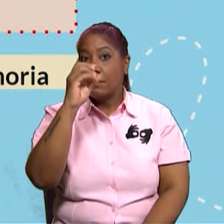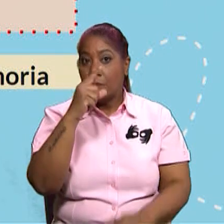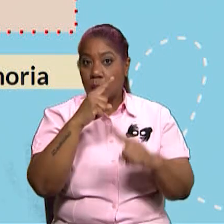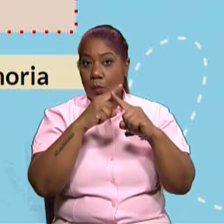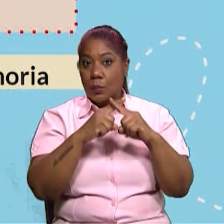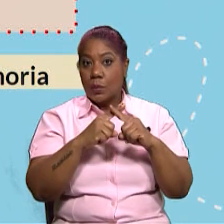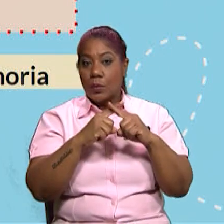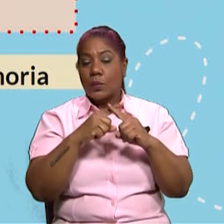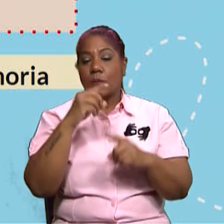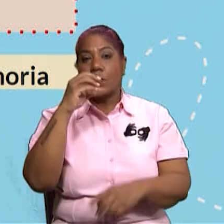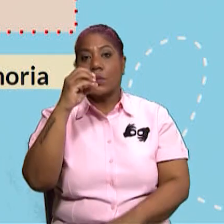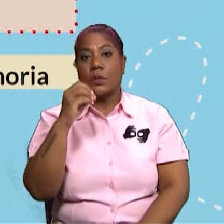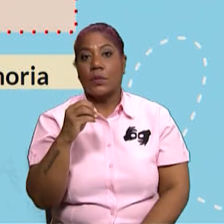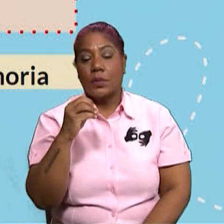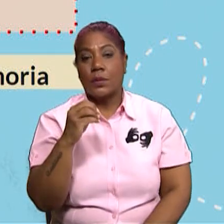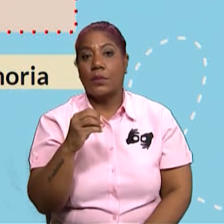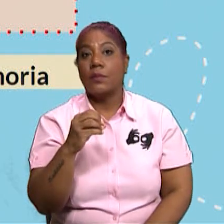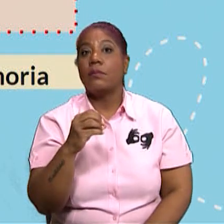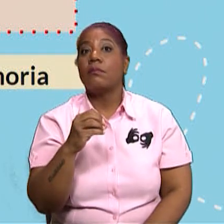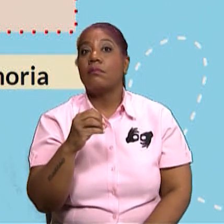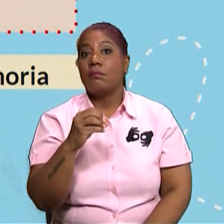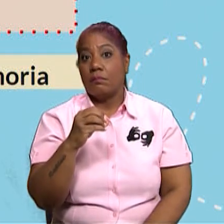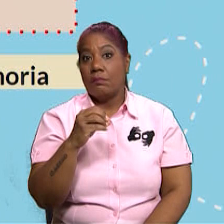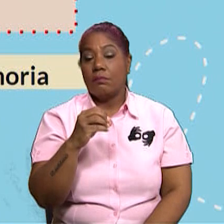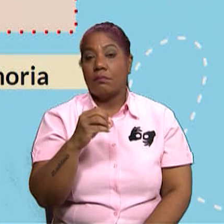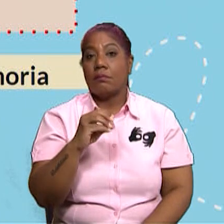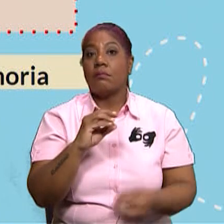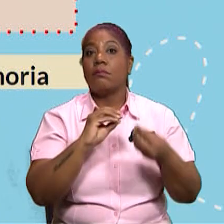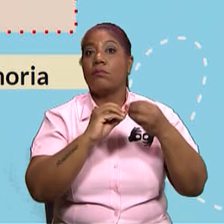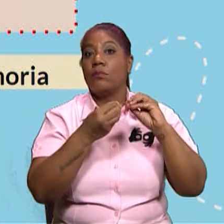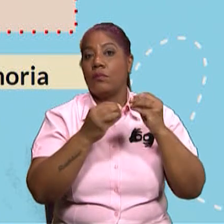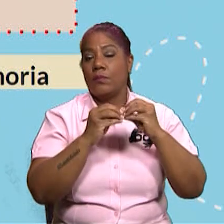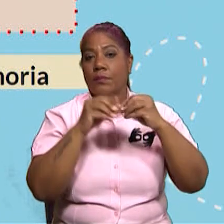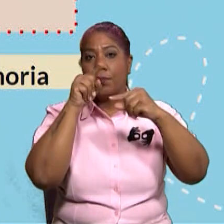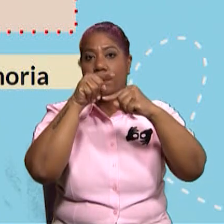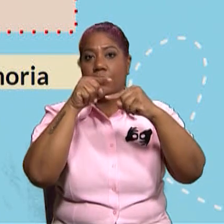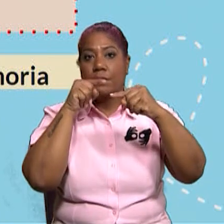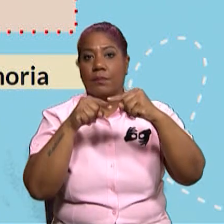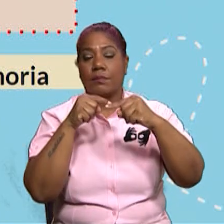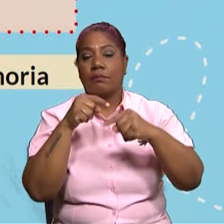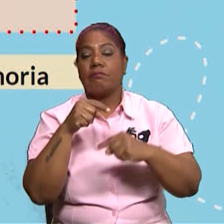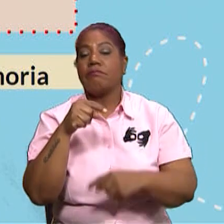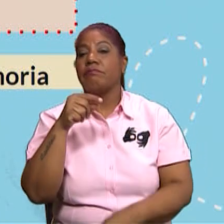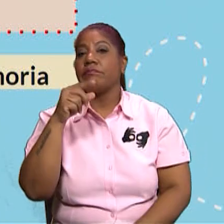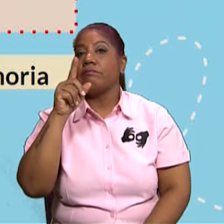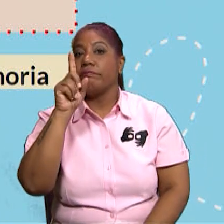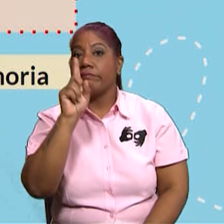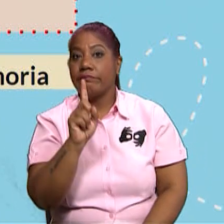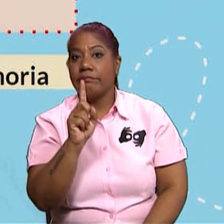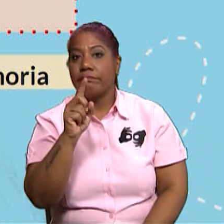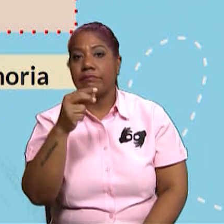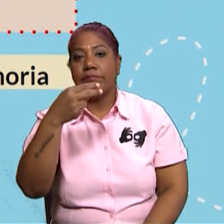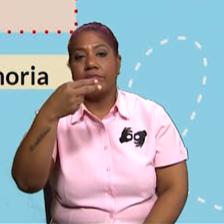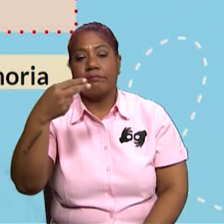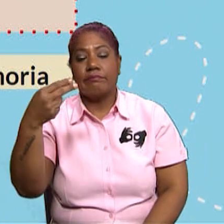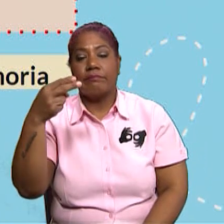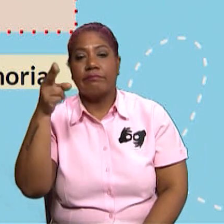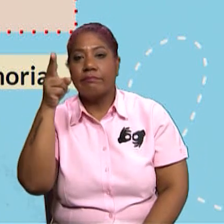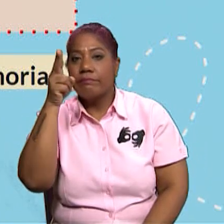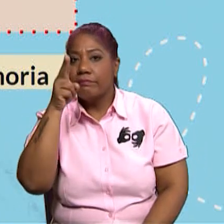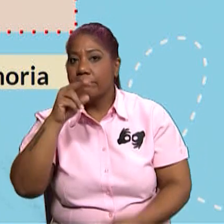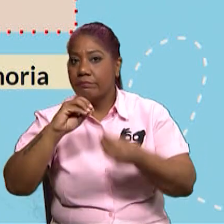rápido. Cuando se divide un número entre 1, la respuesta es el mismo